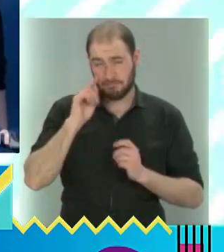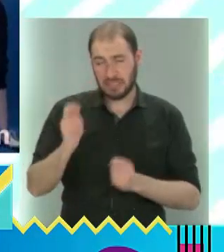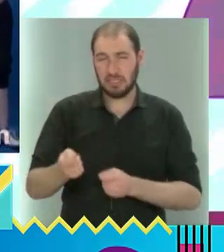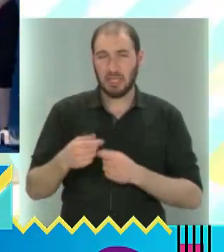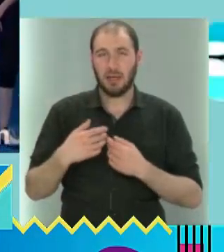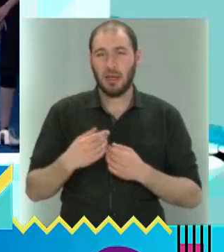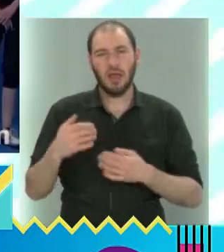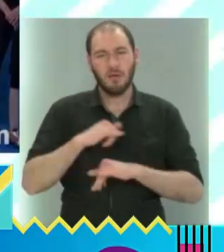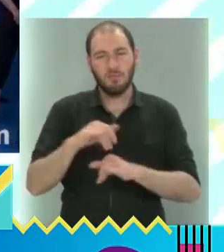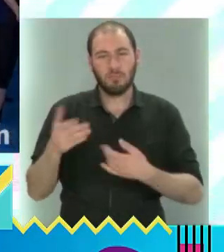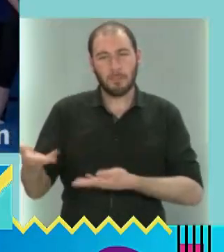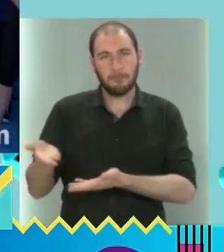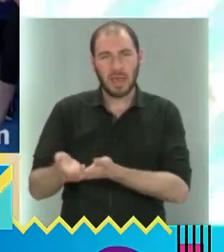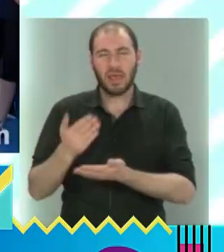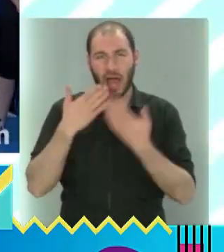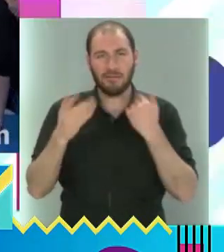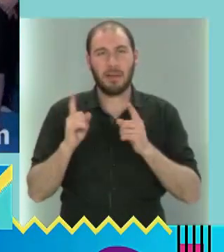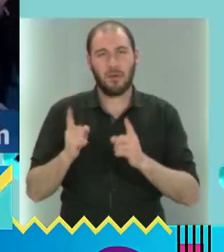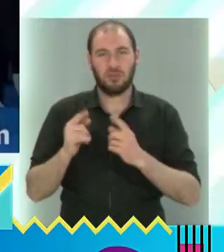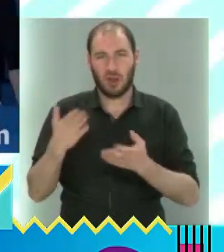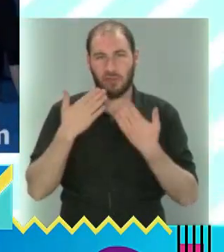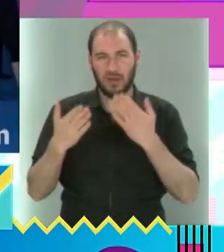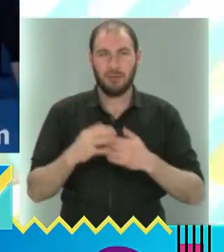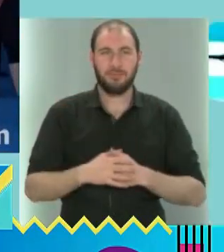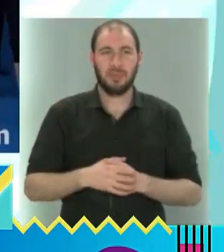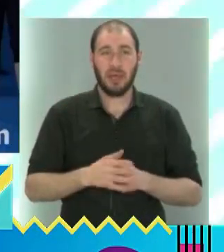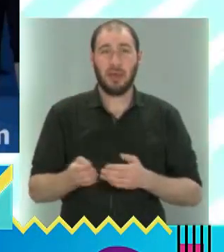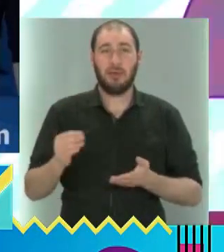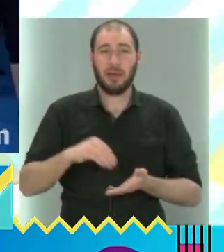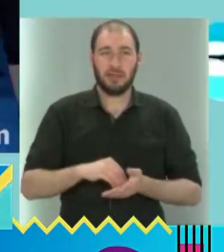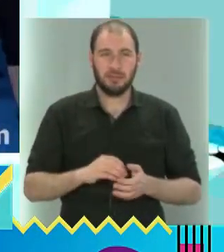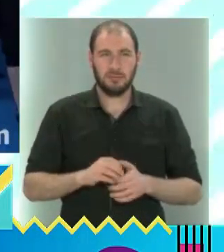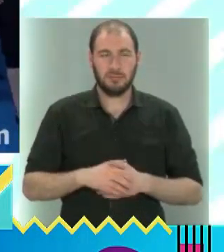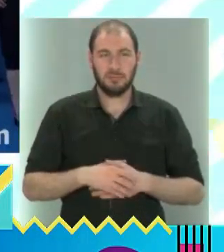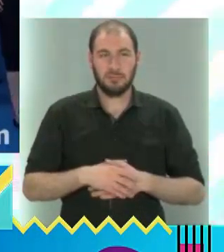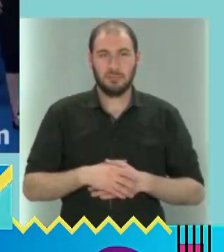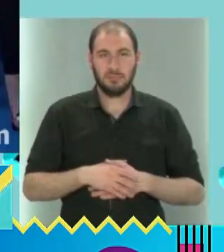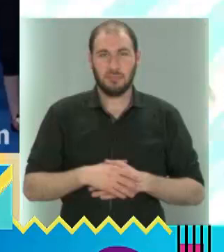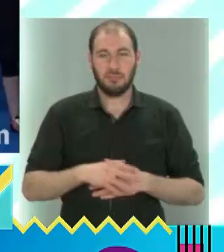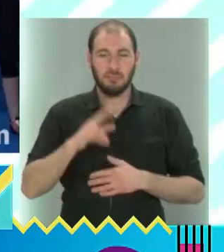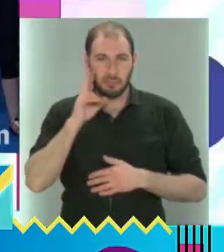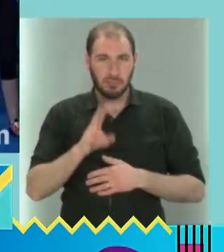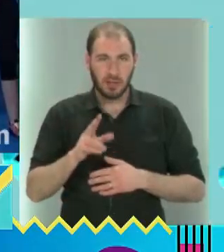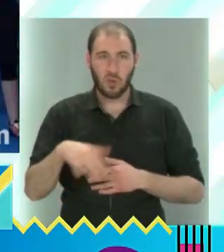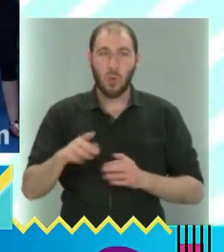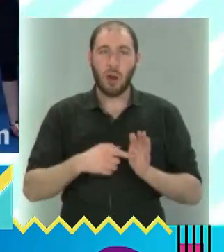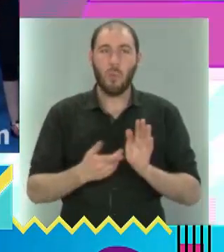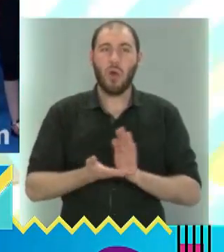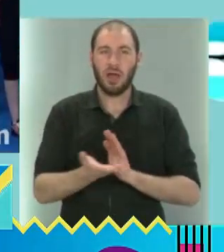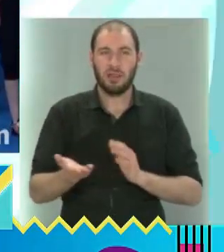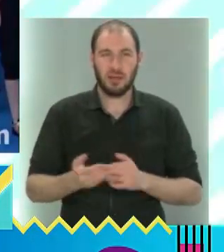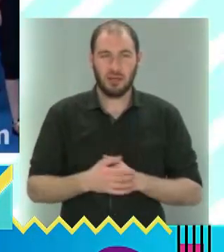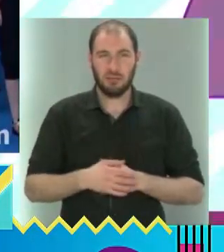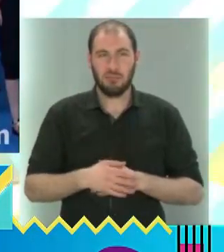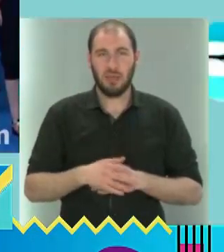visitarlos, pedir información, hablar con los profes y a la vez verlos en la exhibición. Van